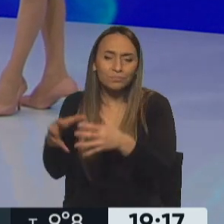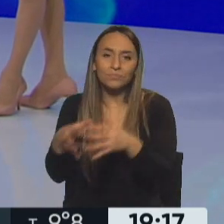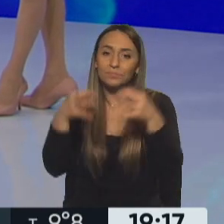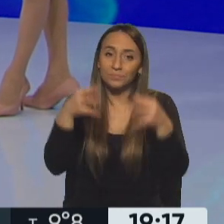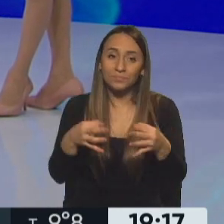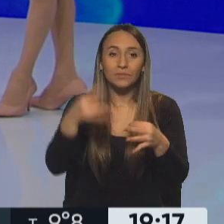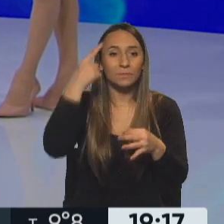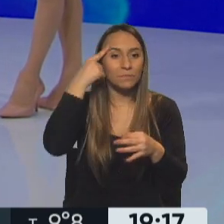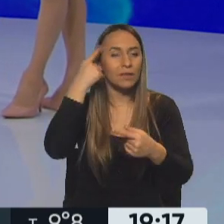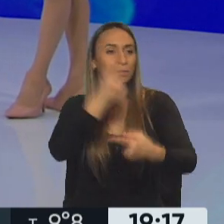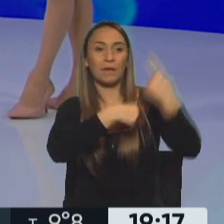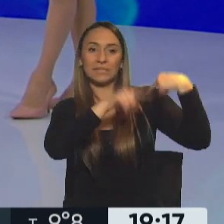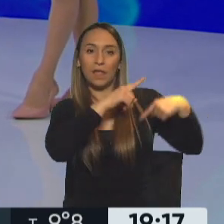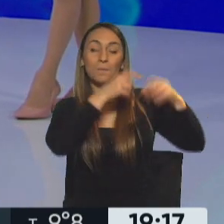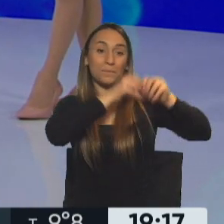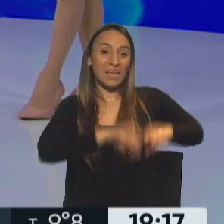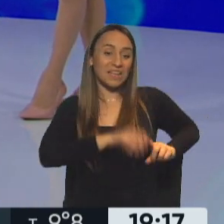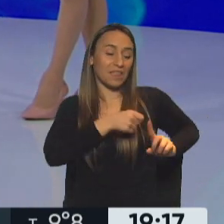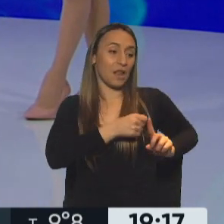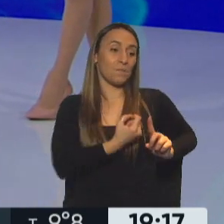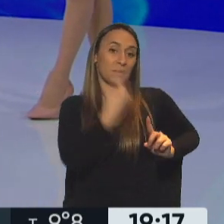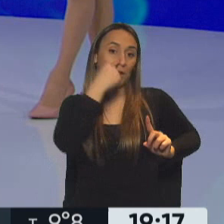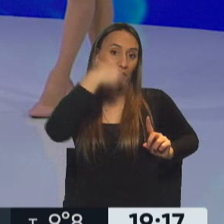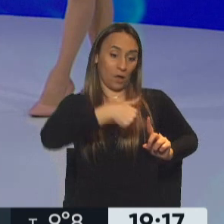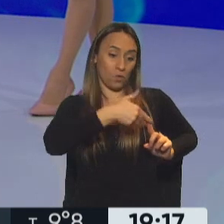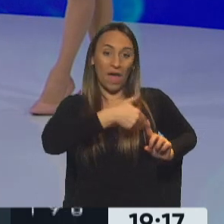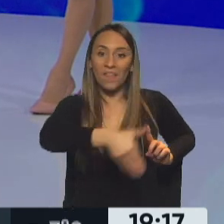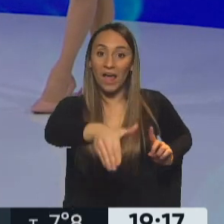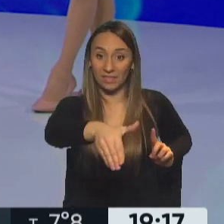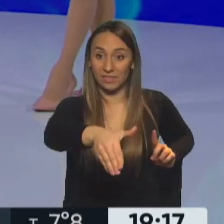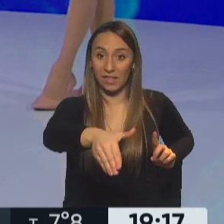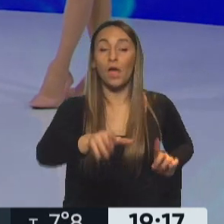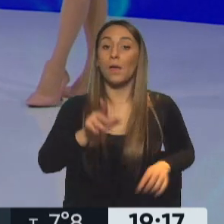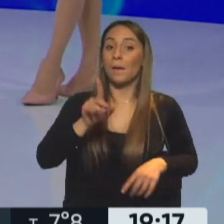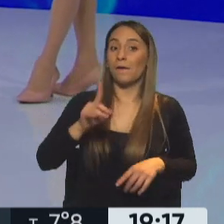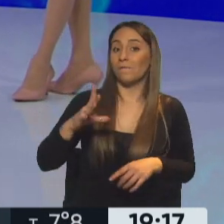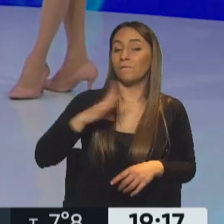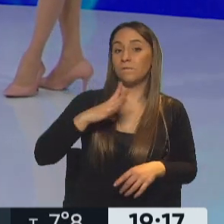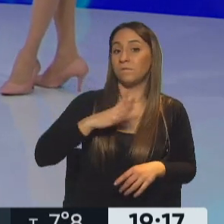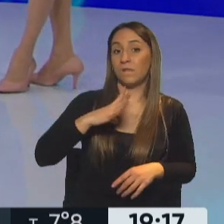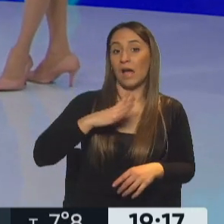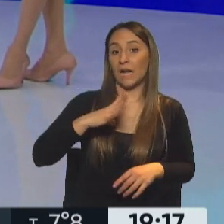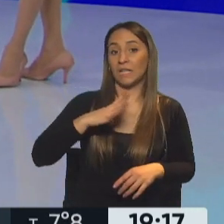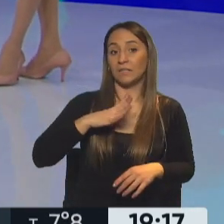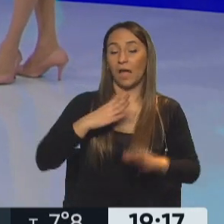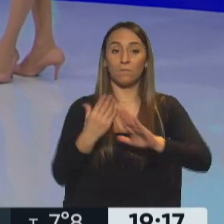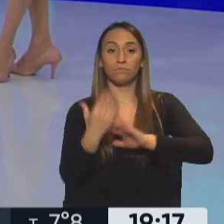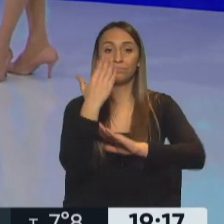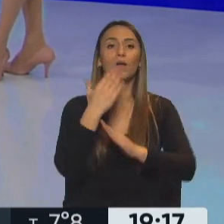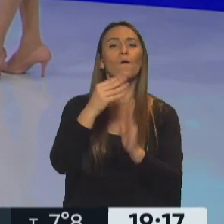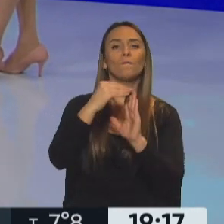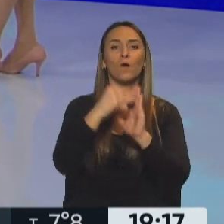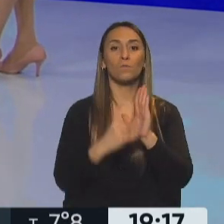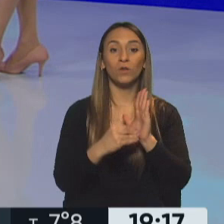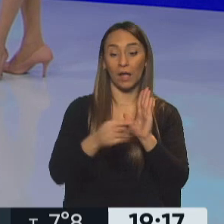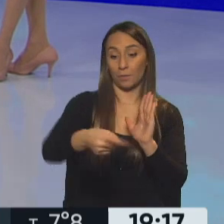cuenta la actualización a partir del 1 de junio, pero todavía no se publicó la página en donde, el formulario en donde uno se tiene